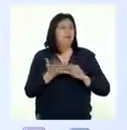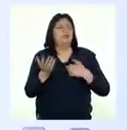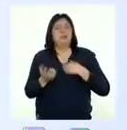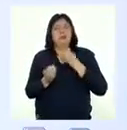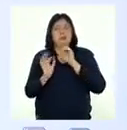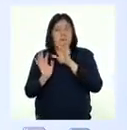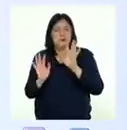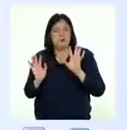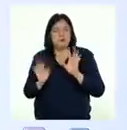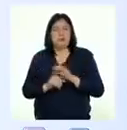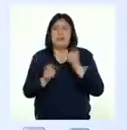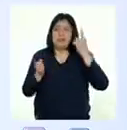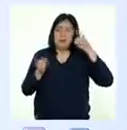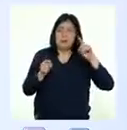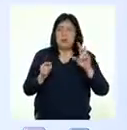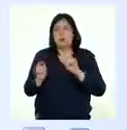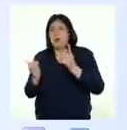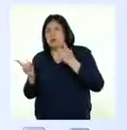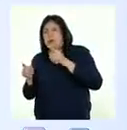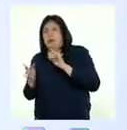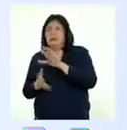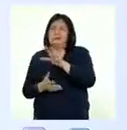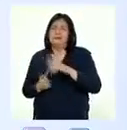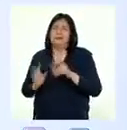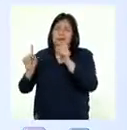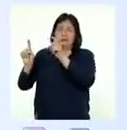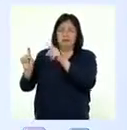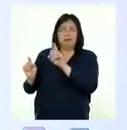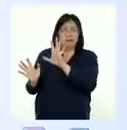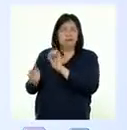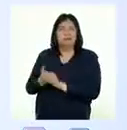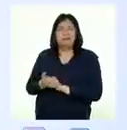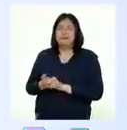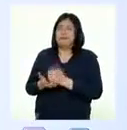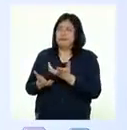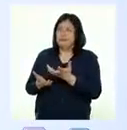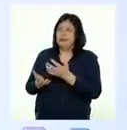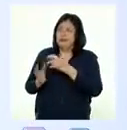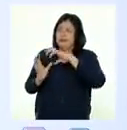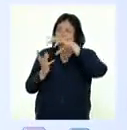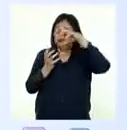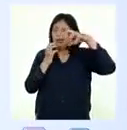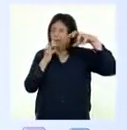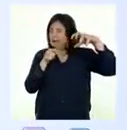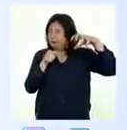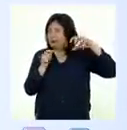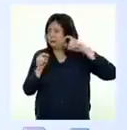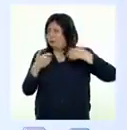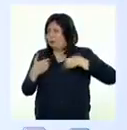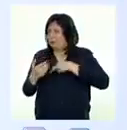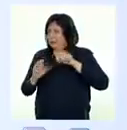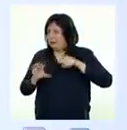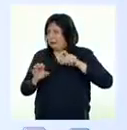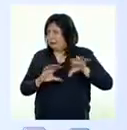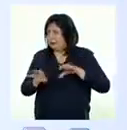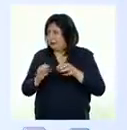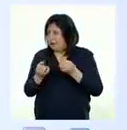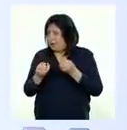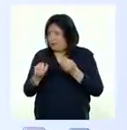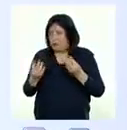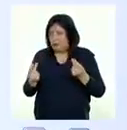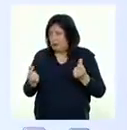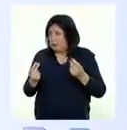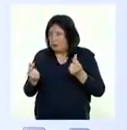he planteado. ¿Es el calentamiento global un asunto sobre el que debemos tomar acciones